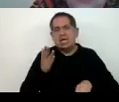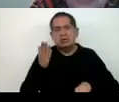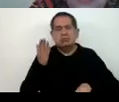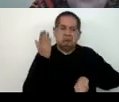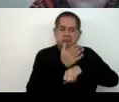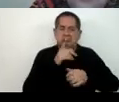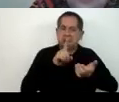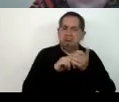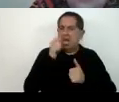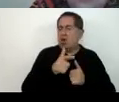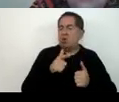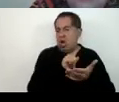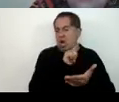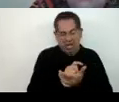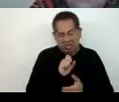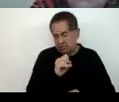legal